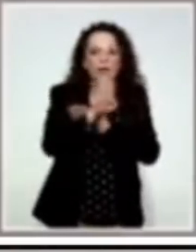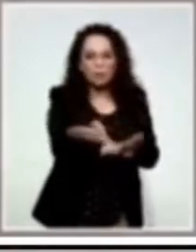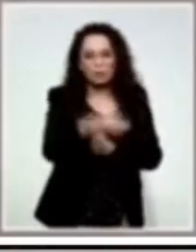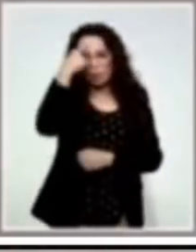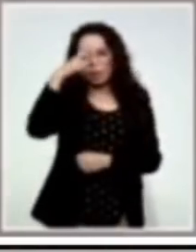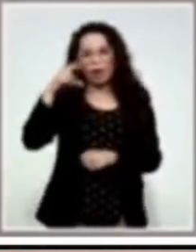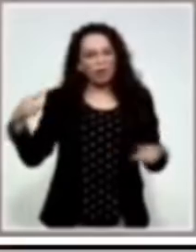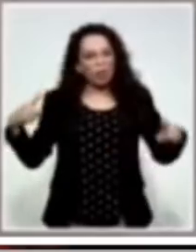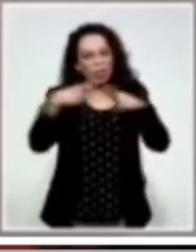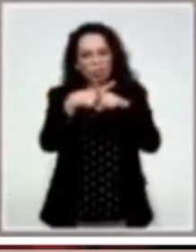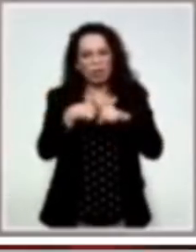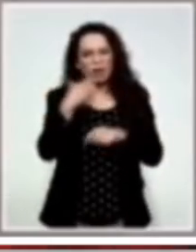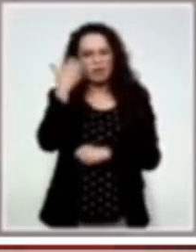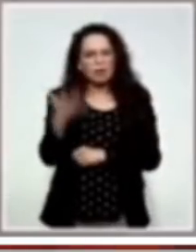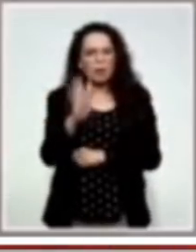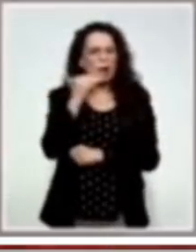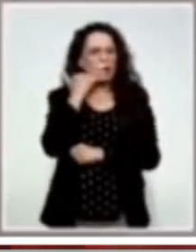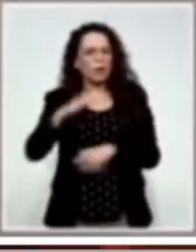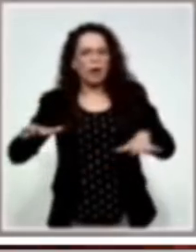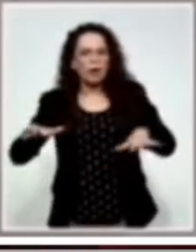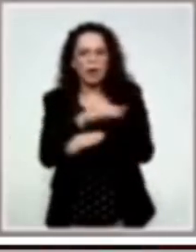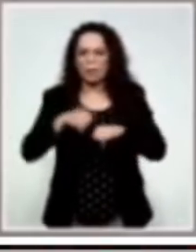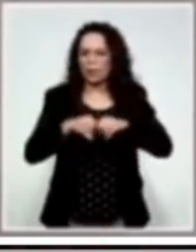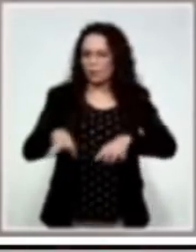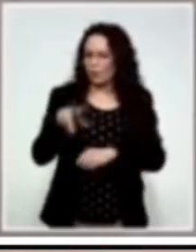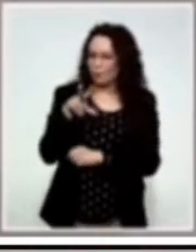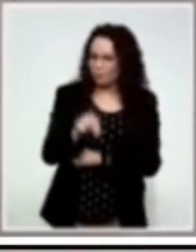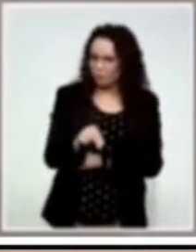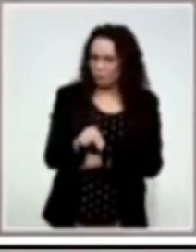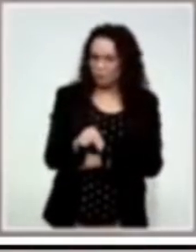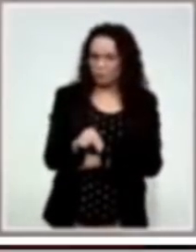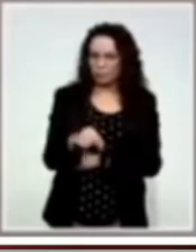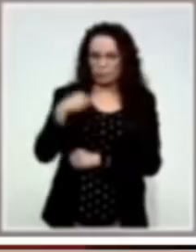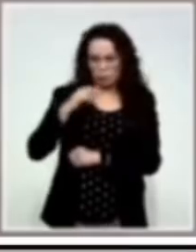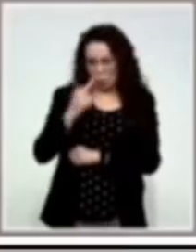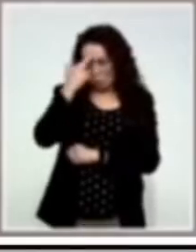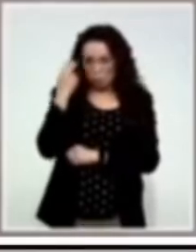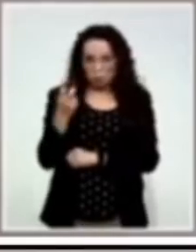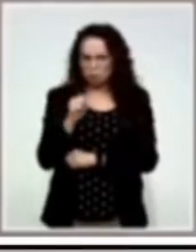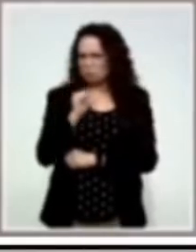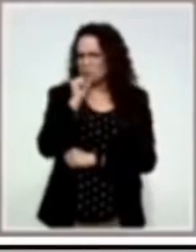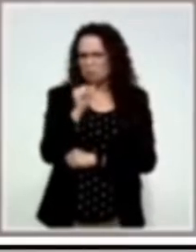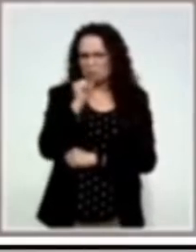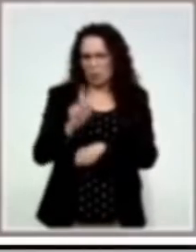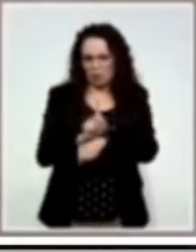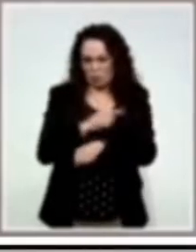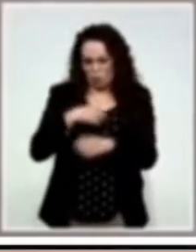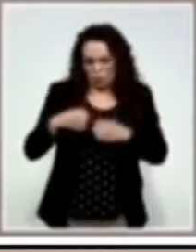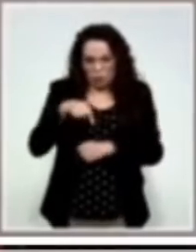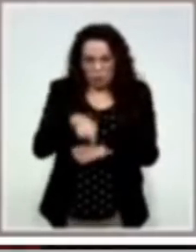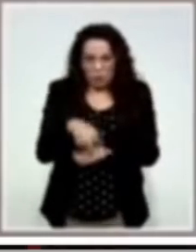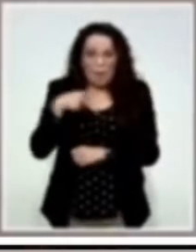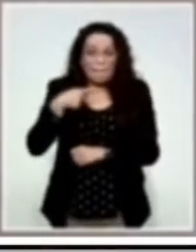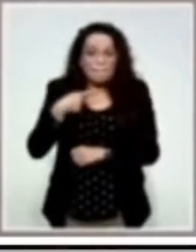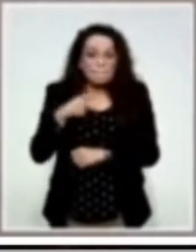estenográfica. Nunca se había transcrito esto que yo recuerde, al menos desde que yo estoy aquí, pero dado que salieron estas